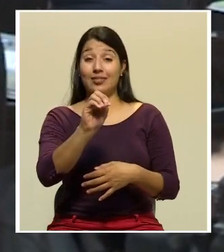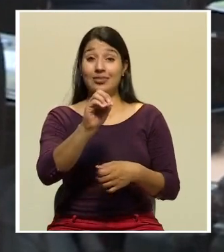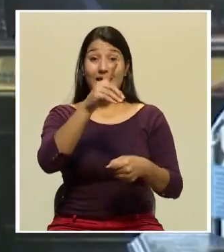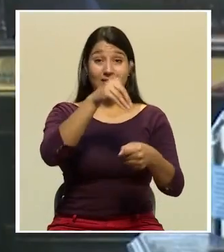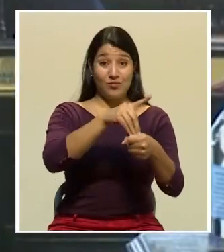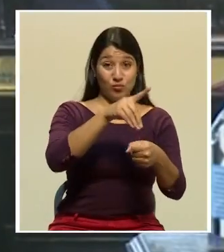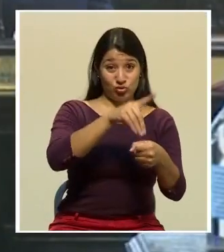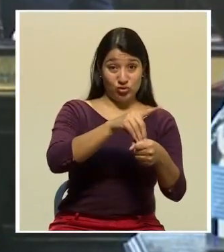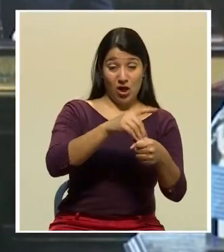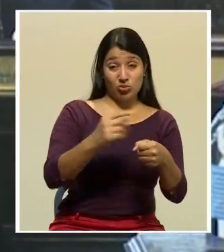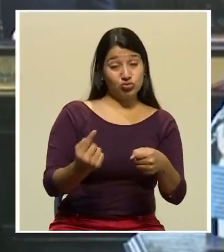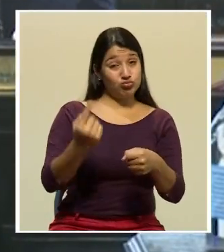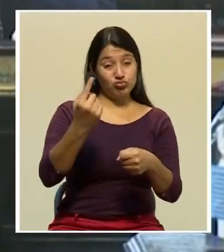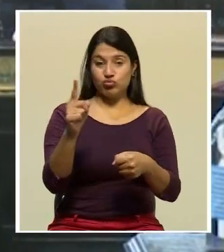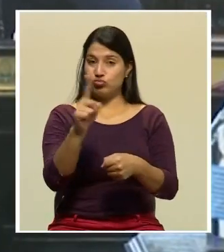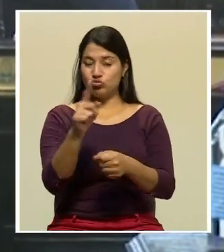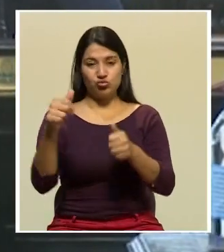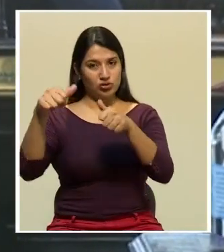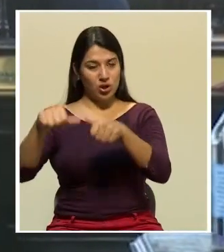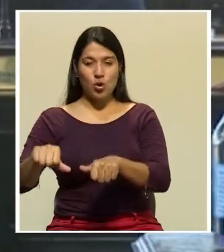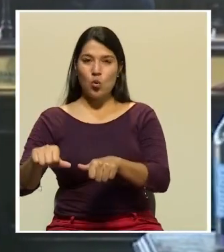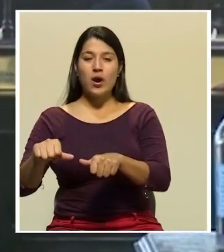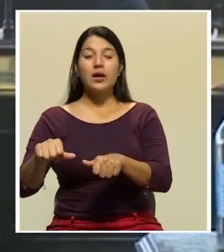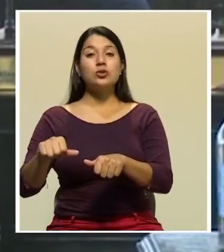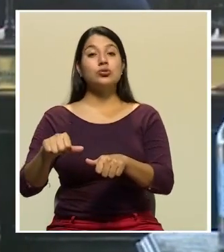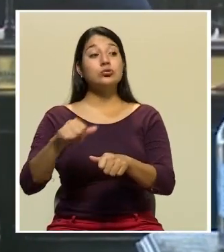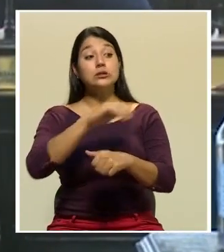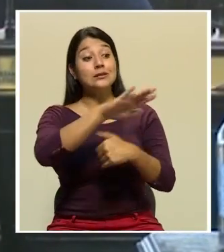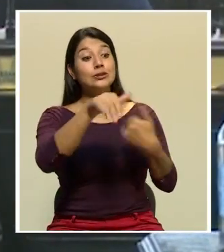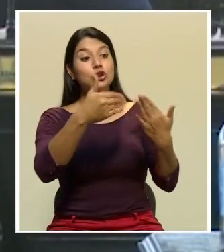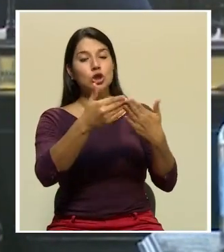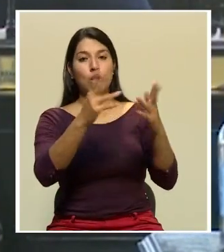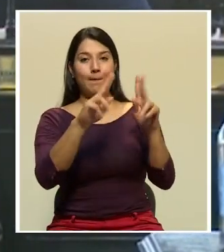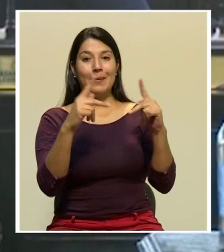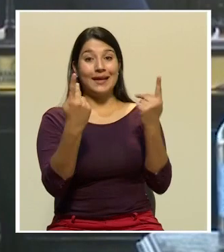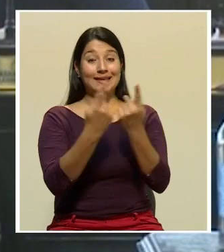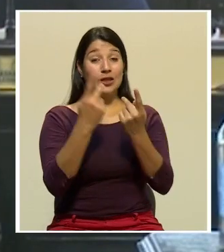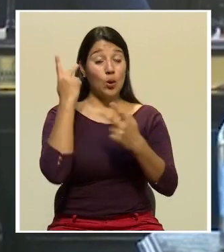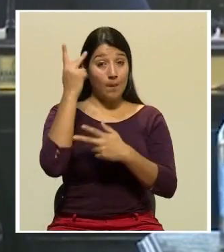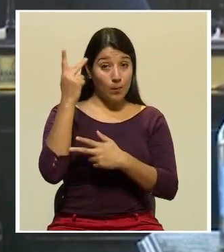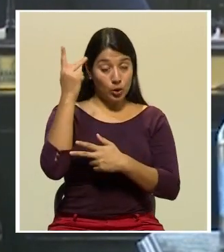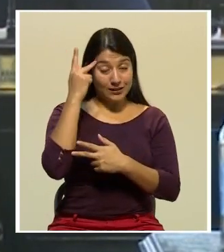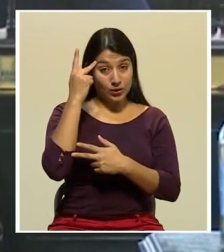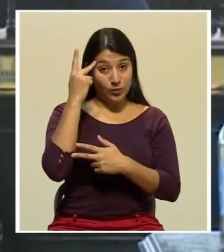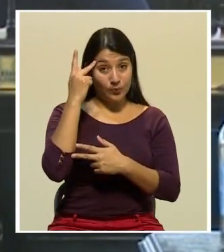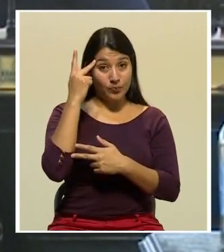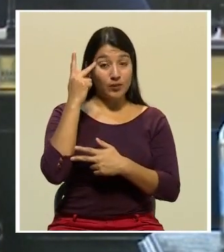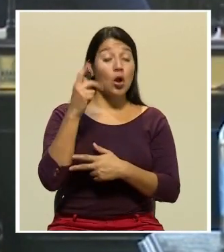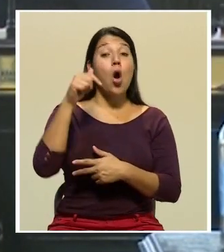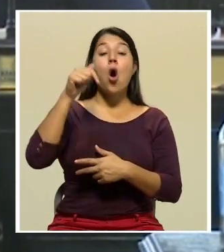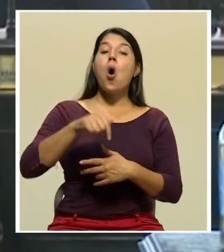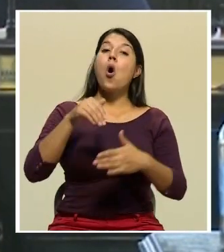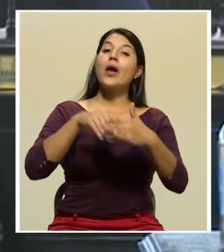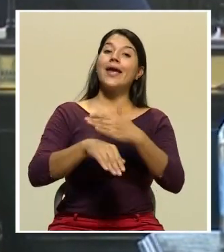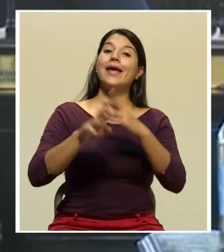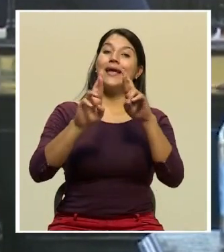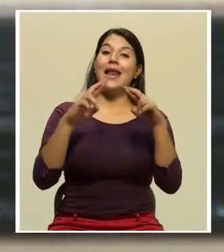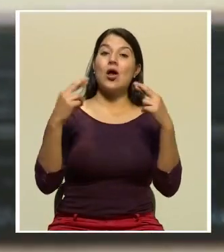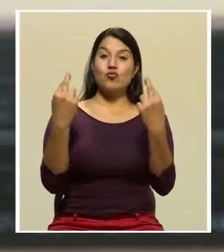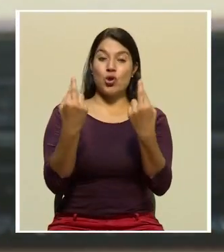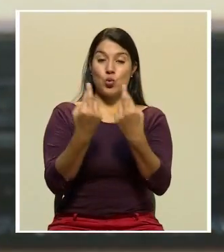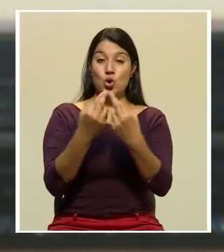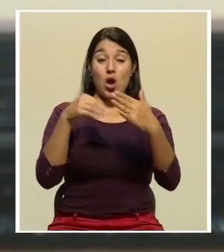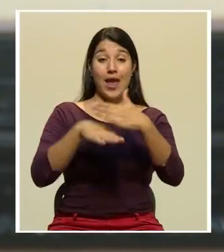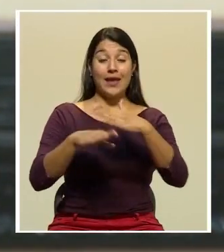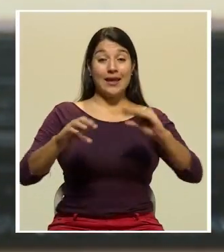41 diputados presentes y de todas las fracciones legislativas durante la sesión parlamentaria en la